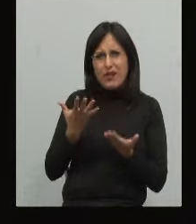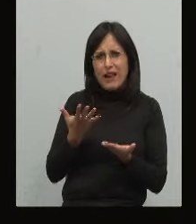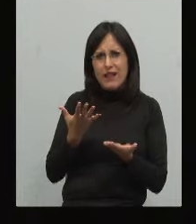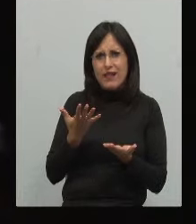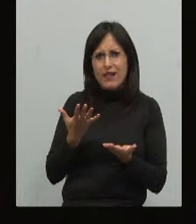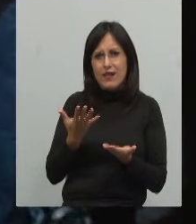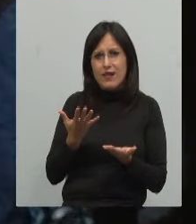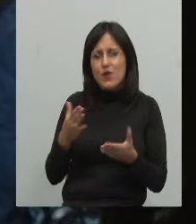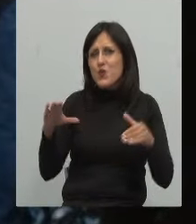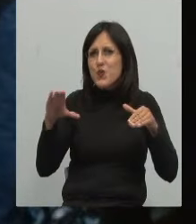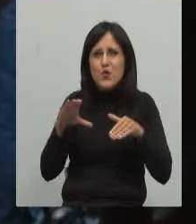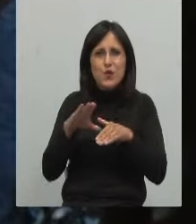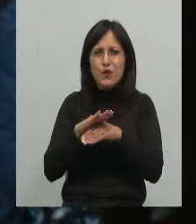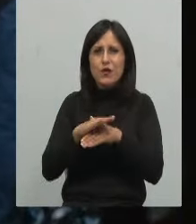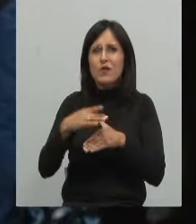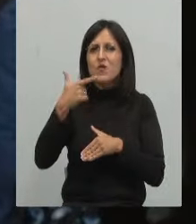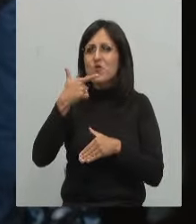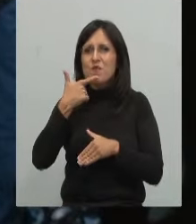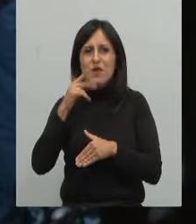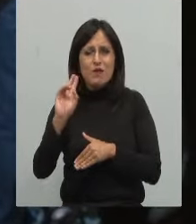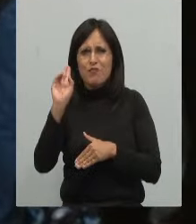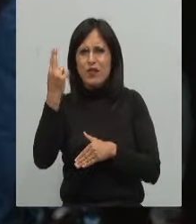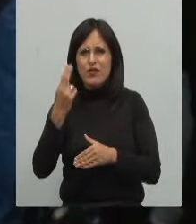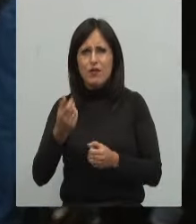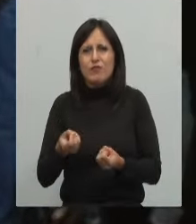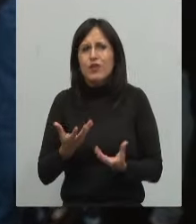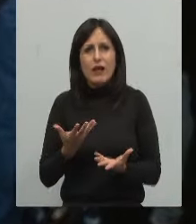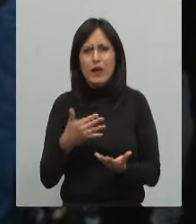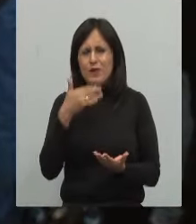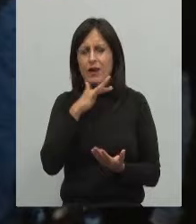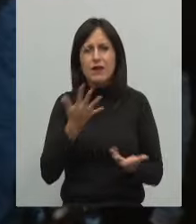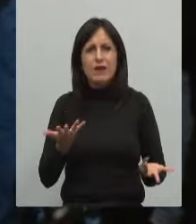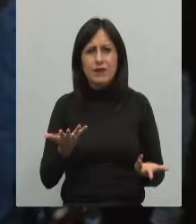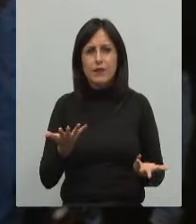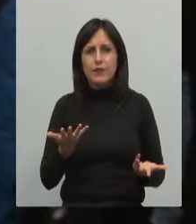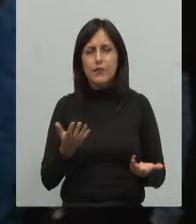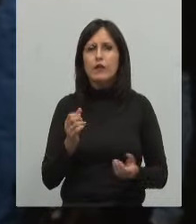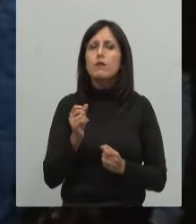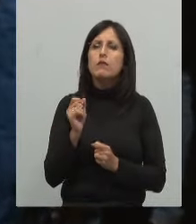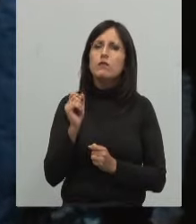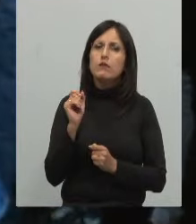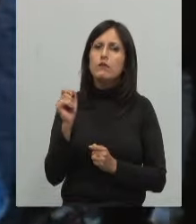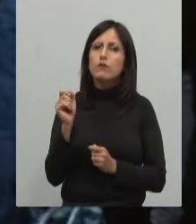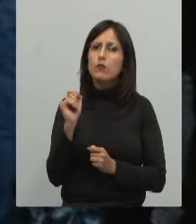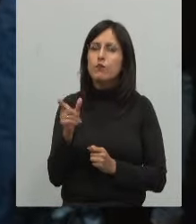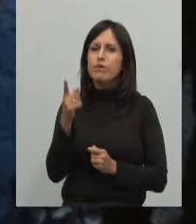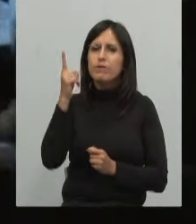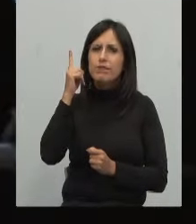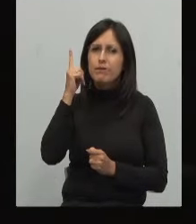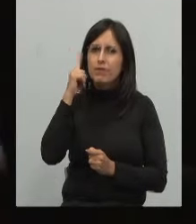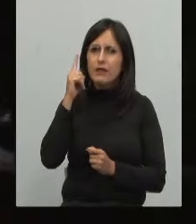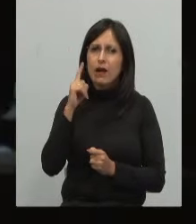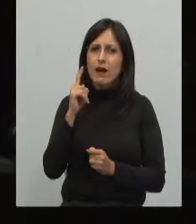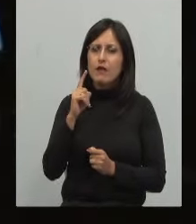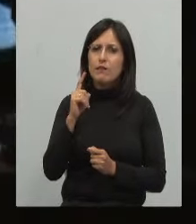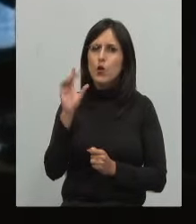de la brigada. ¿Ustedes creen entonces que el asesinato se produjo en consecuencia de un robo? ¿Fue producto de un robo que quisieron